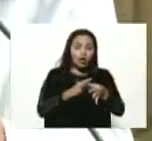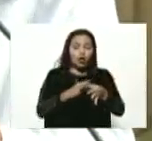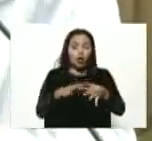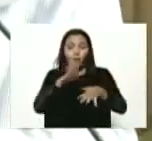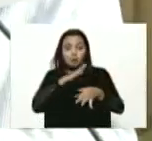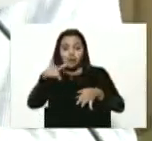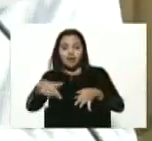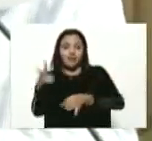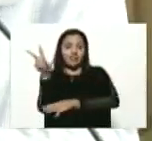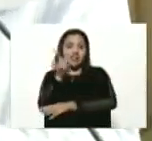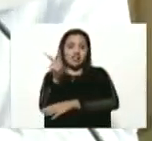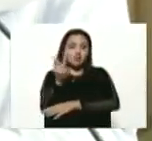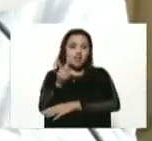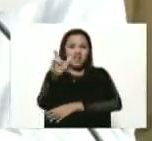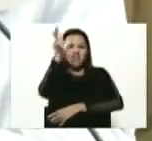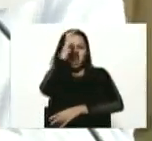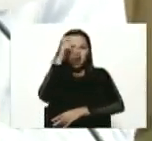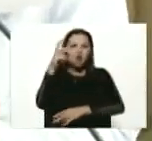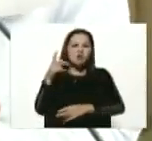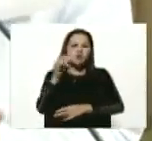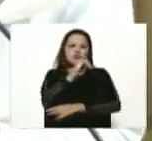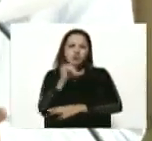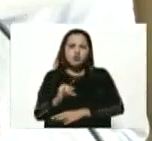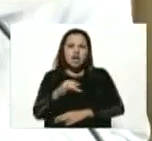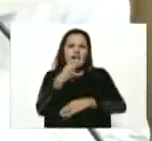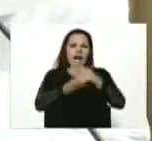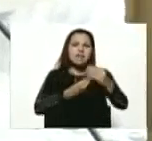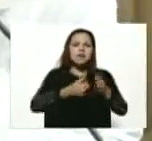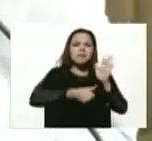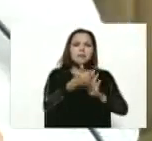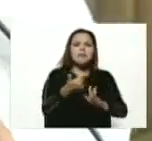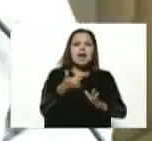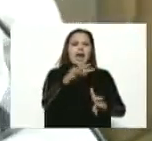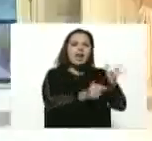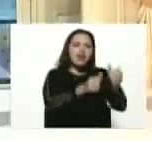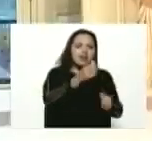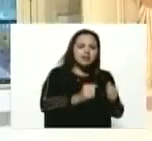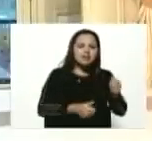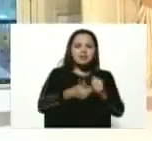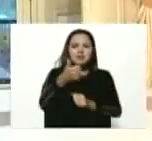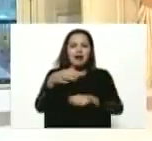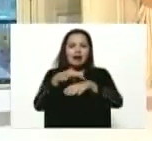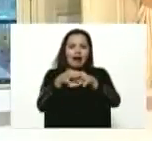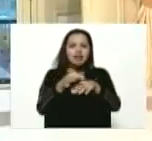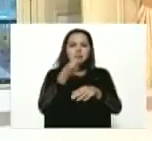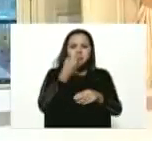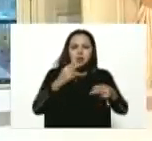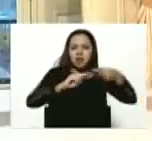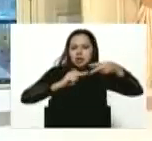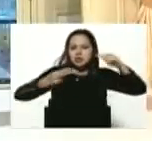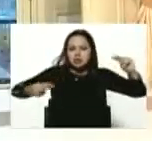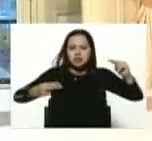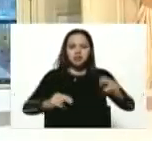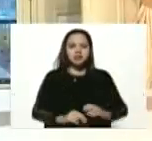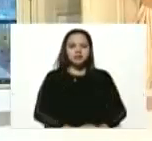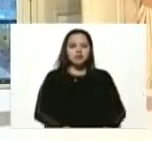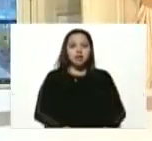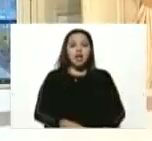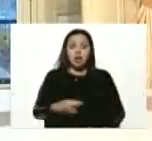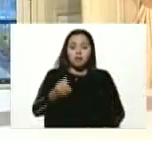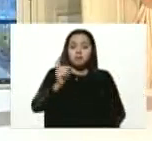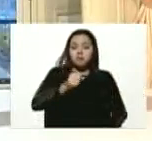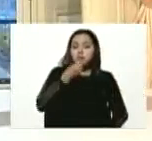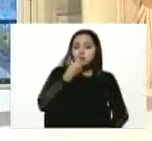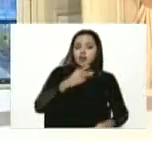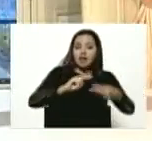Zulia, para que den más leche y den más carne, y vamos a tener buena genética y buen rebaño. Buena genética, como la buena genética que tuvimos con los